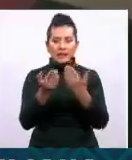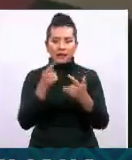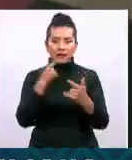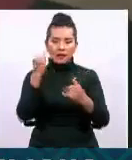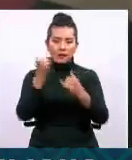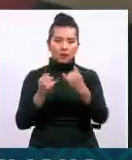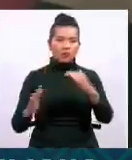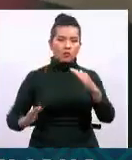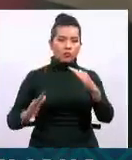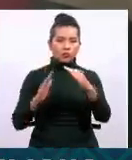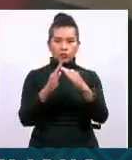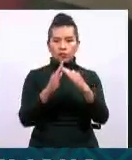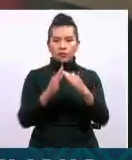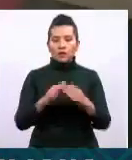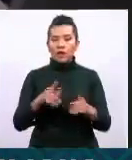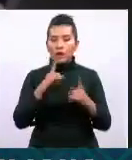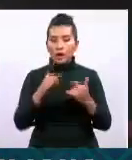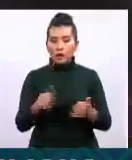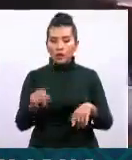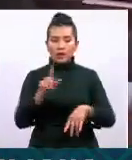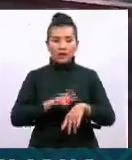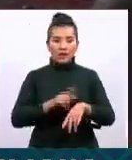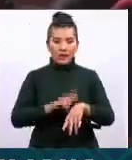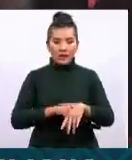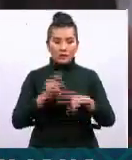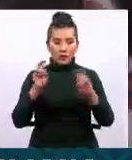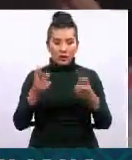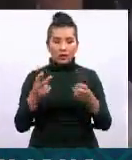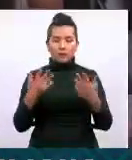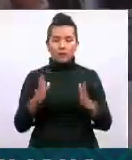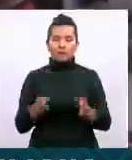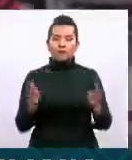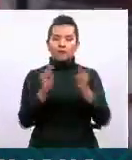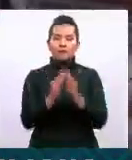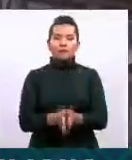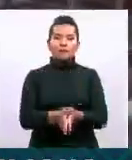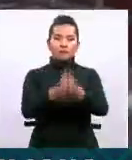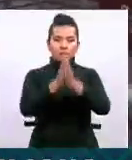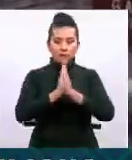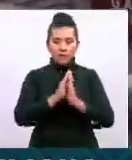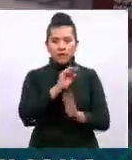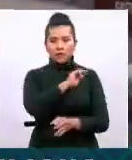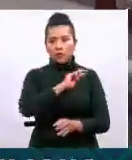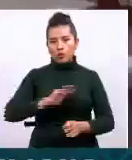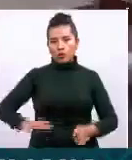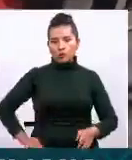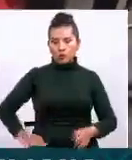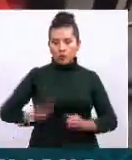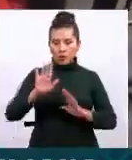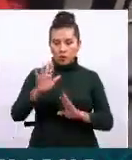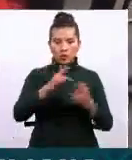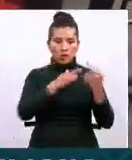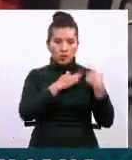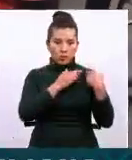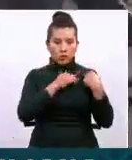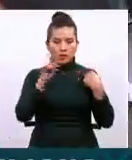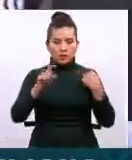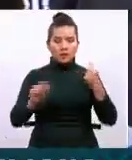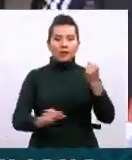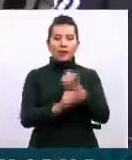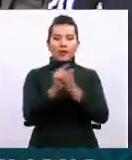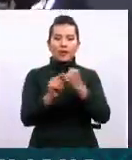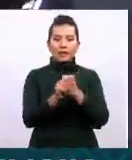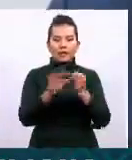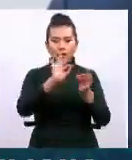casos. El otro tema es, en este tiempo, pedir a nuestros gobiernos municipales garantizar las